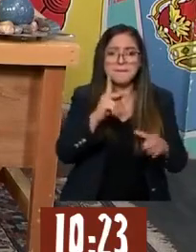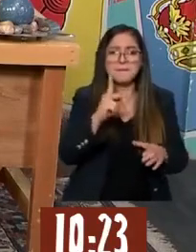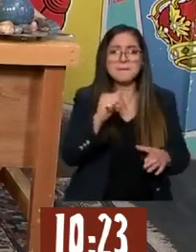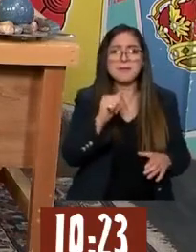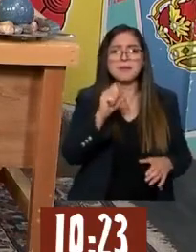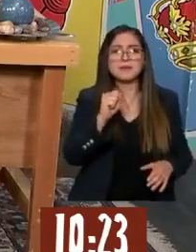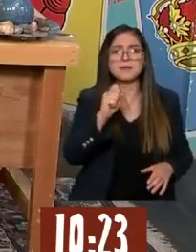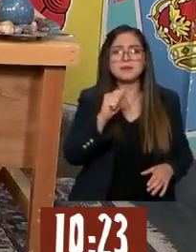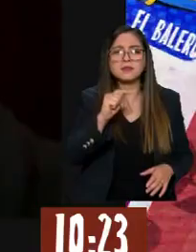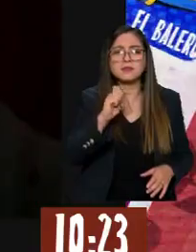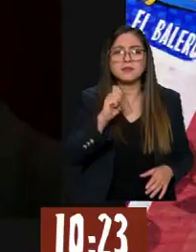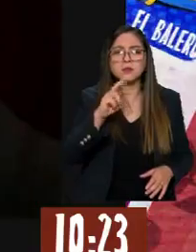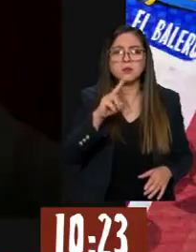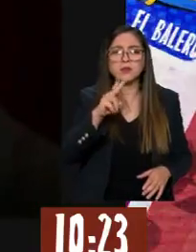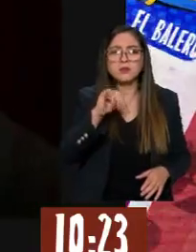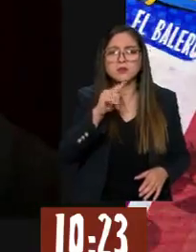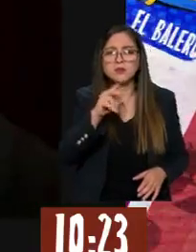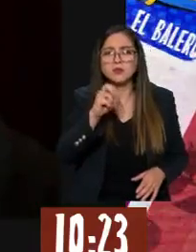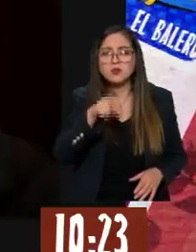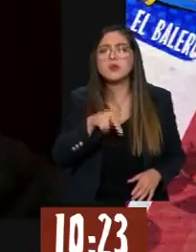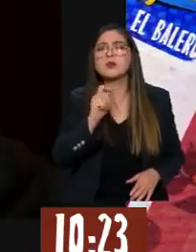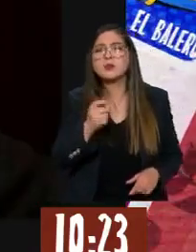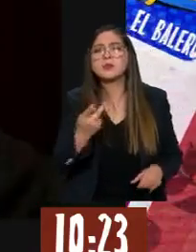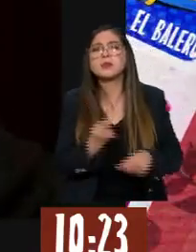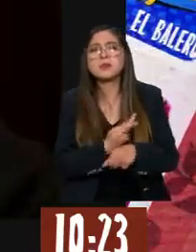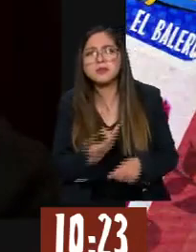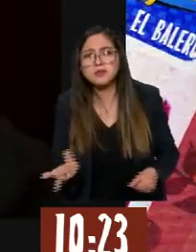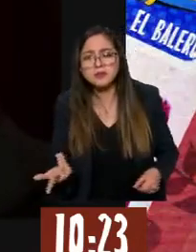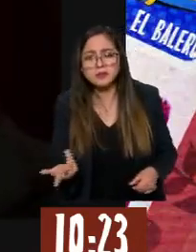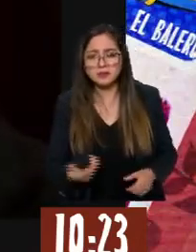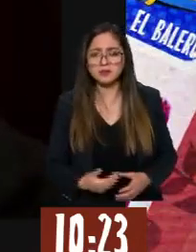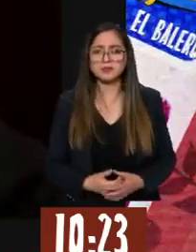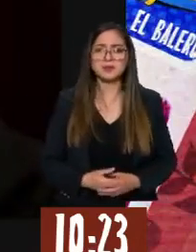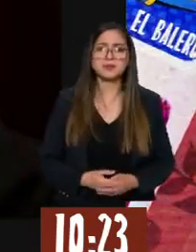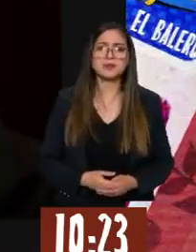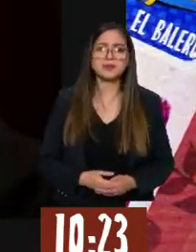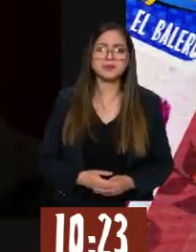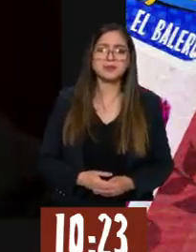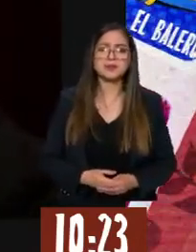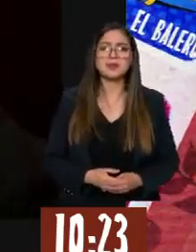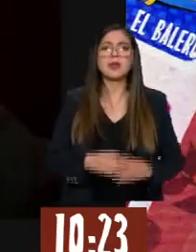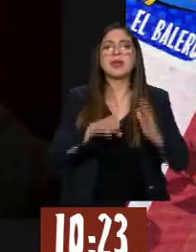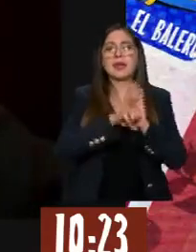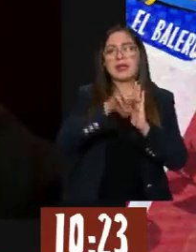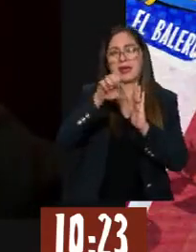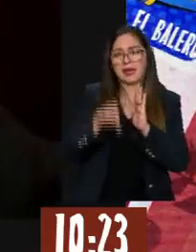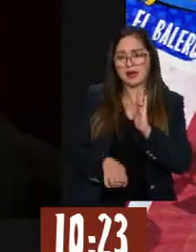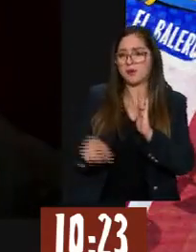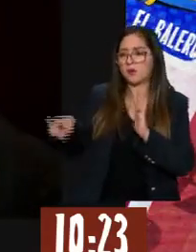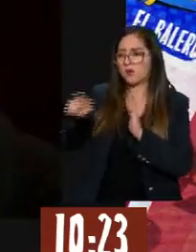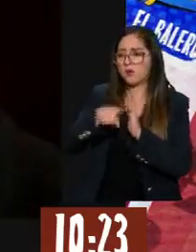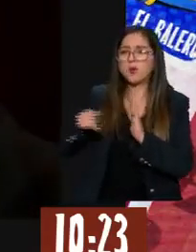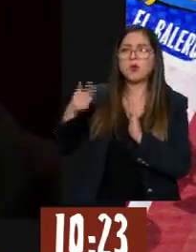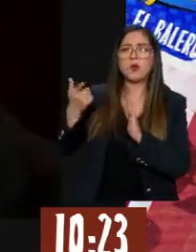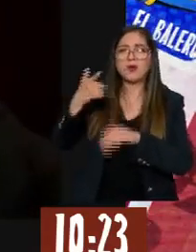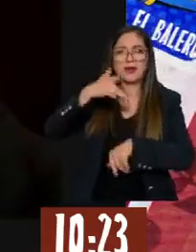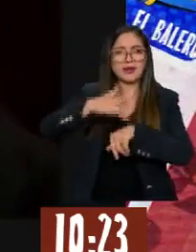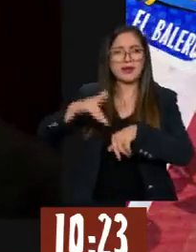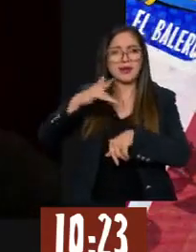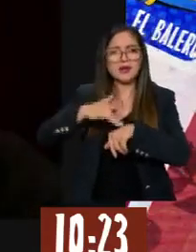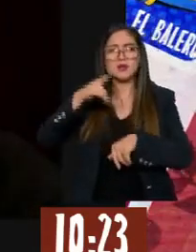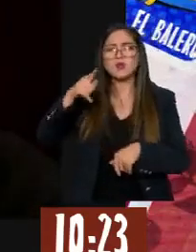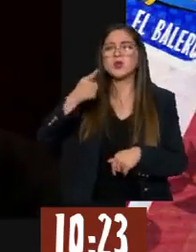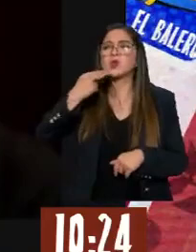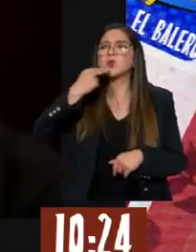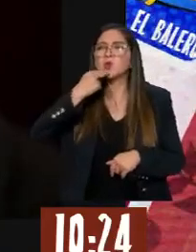cosas? Sí, ese es el riesgo de comprar quesos así como artesanales, por decirlo así. Que muchas veces la pasteurización